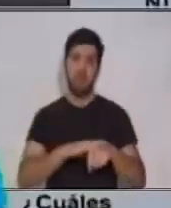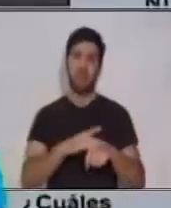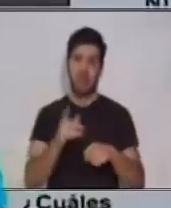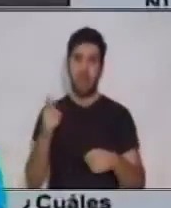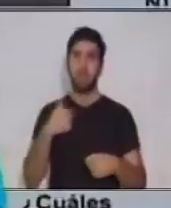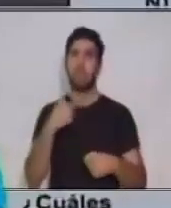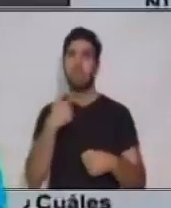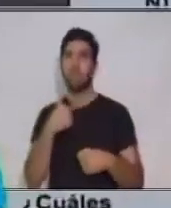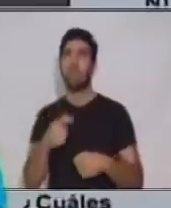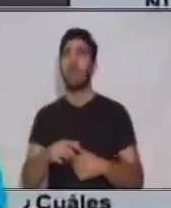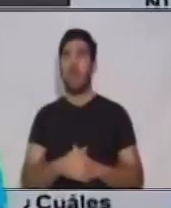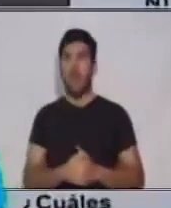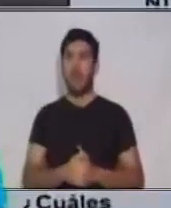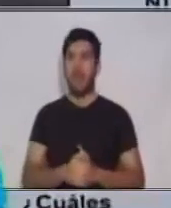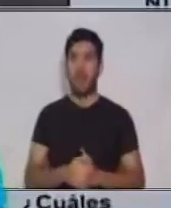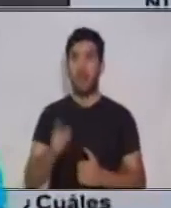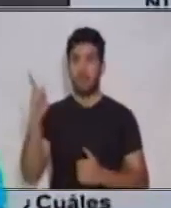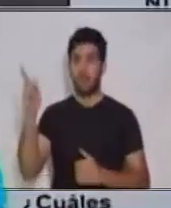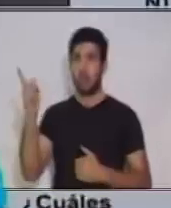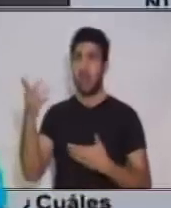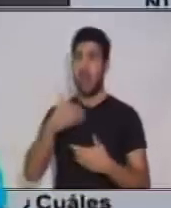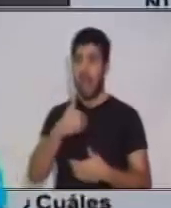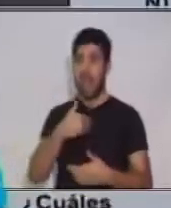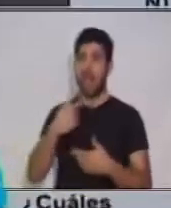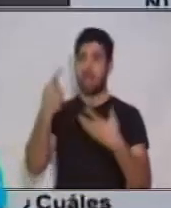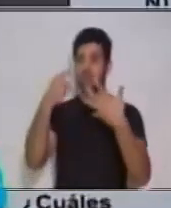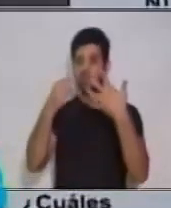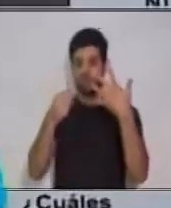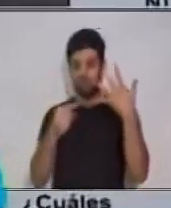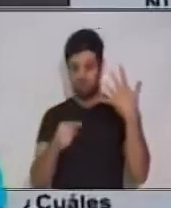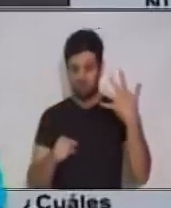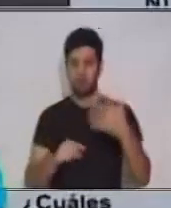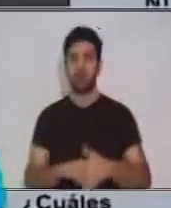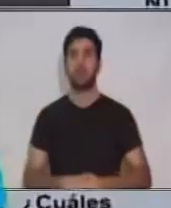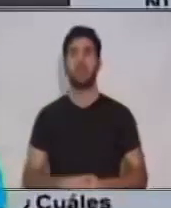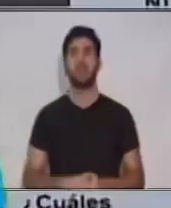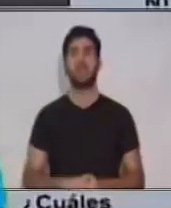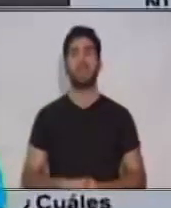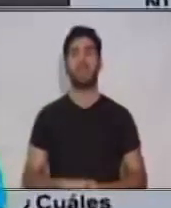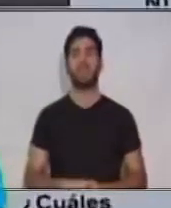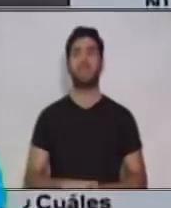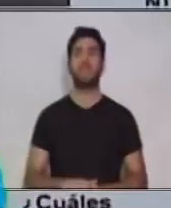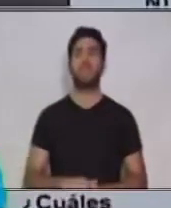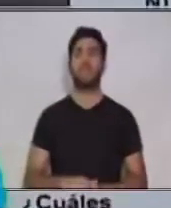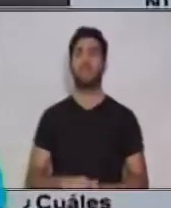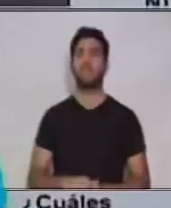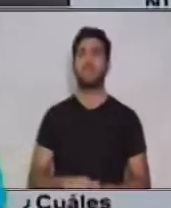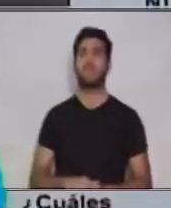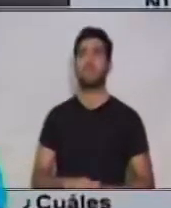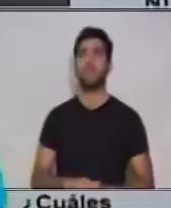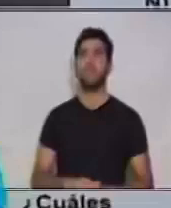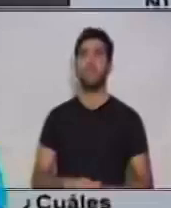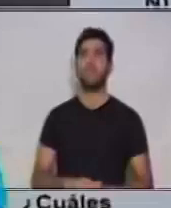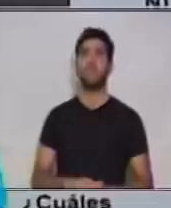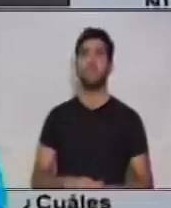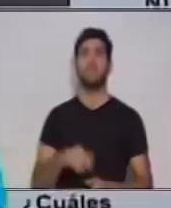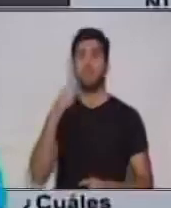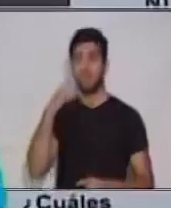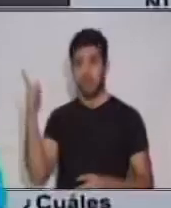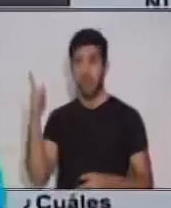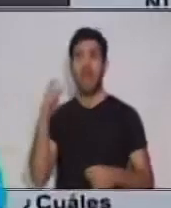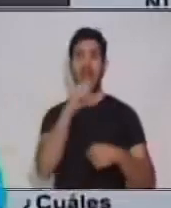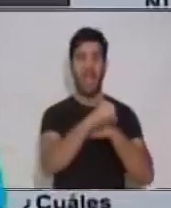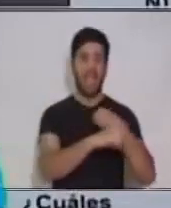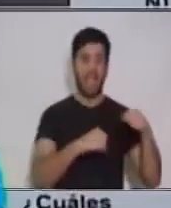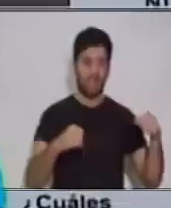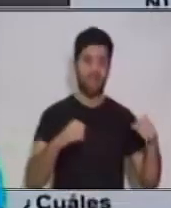prefieres? Aquí tengo varias opciones, las que yo puedo marcar. La F, si prefiero el fútbol;